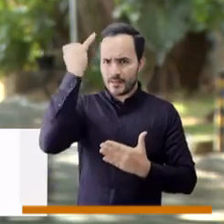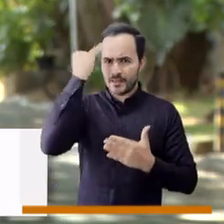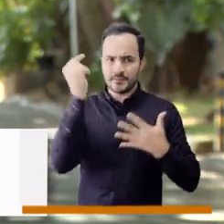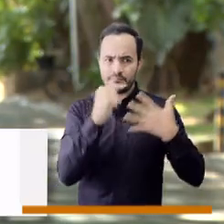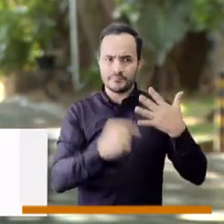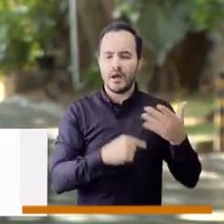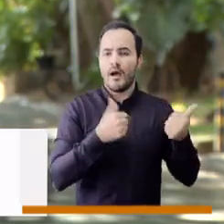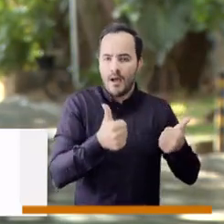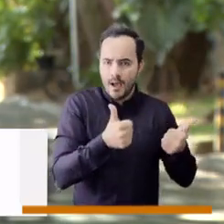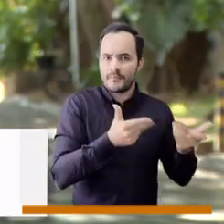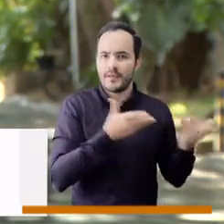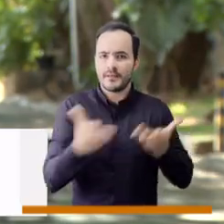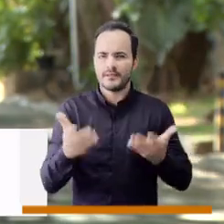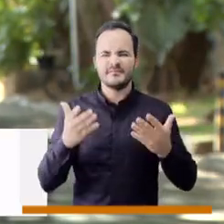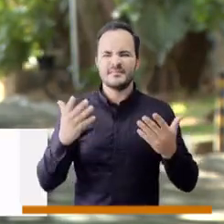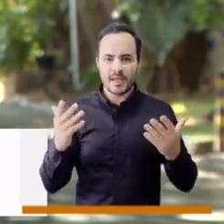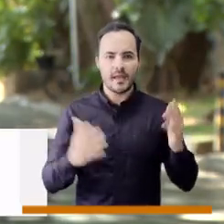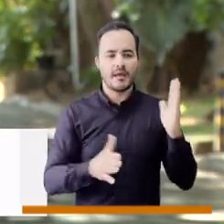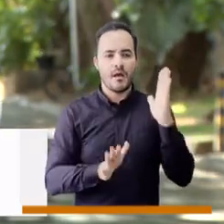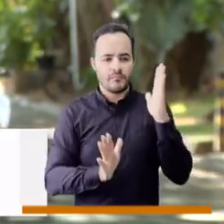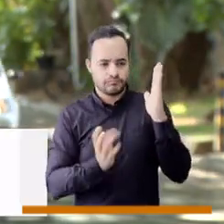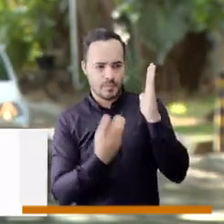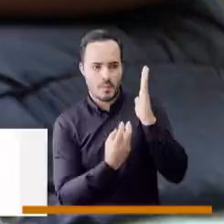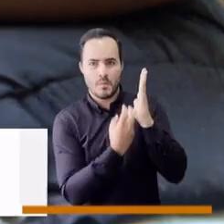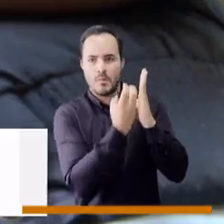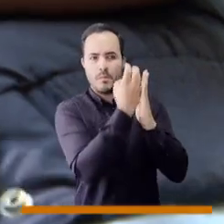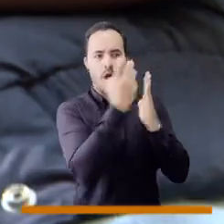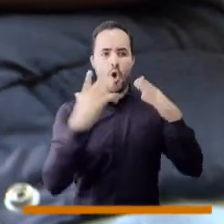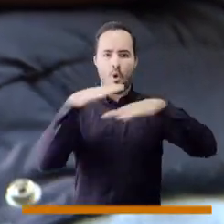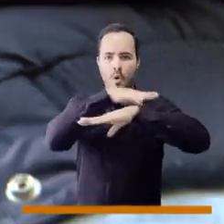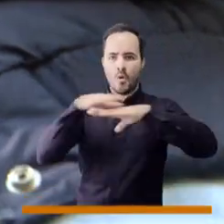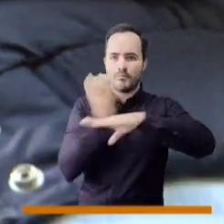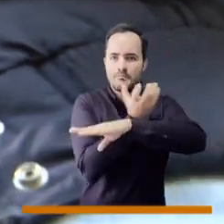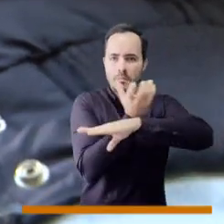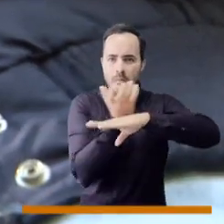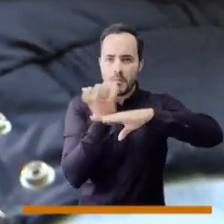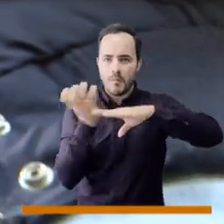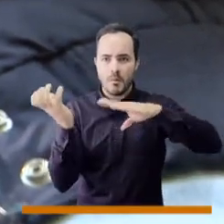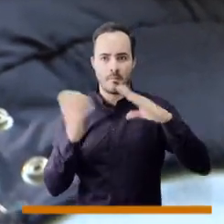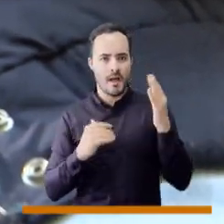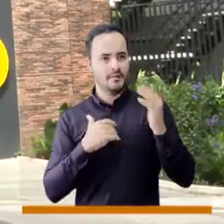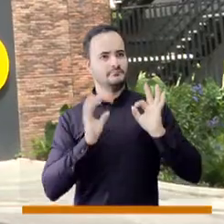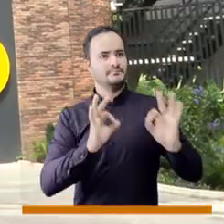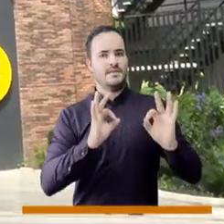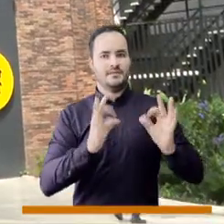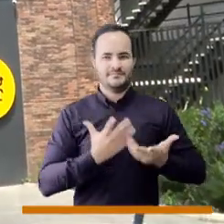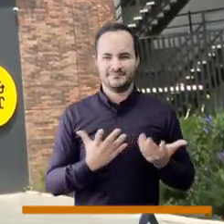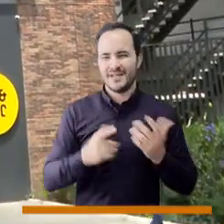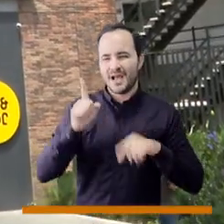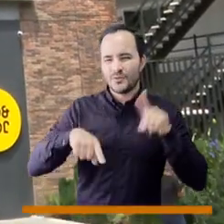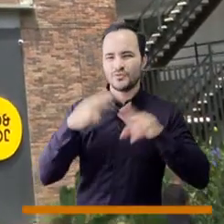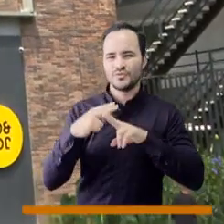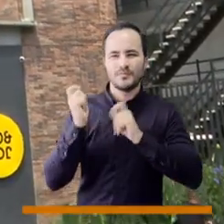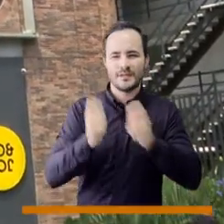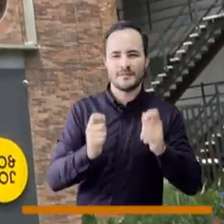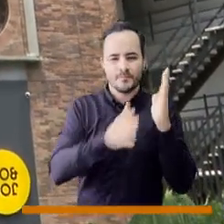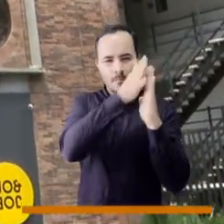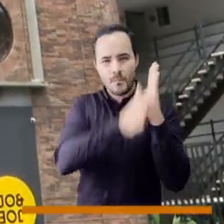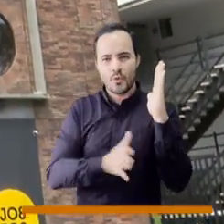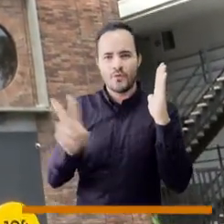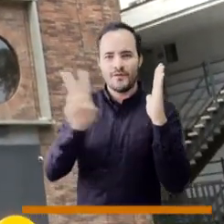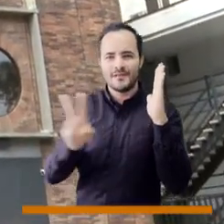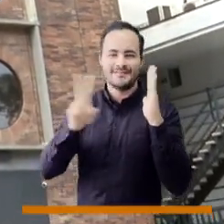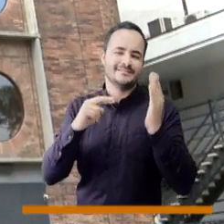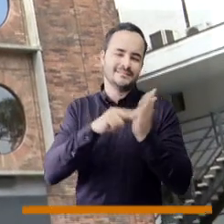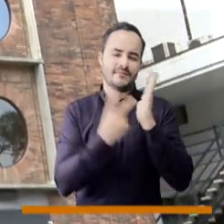ver, que son las cubiertas verdes, que es sembrar en las terrazas, pero también los jardines verticales o muros